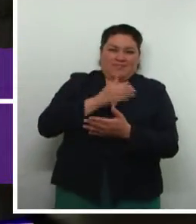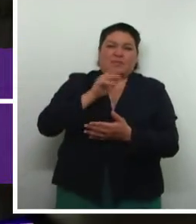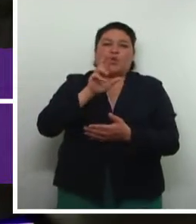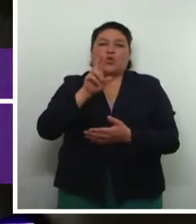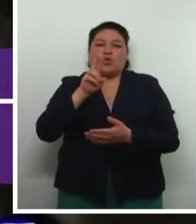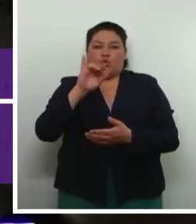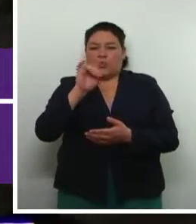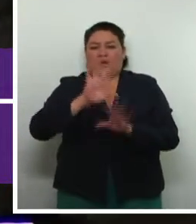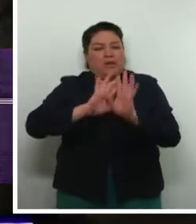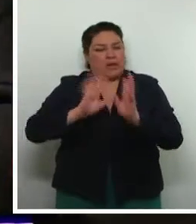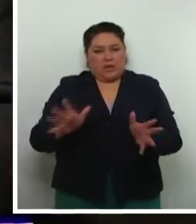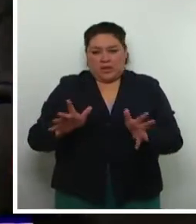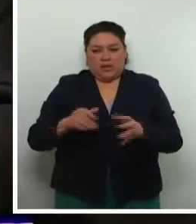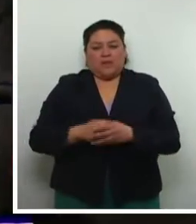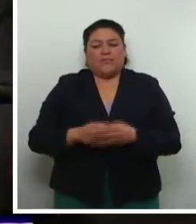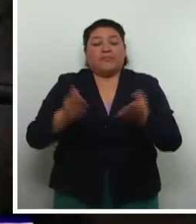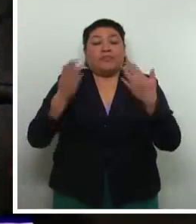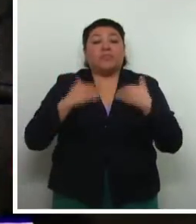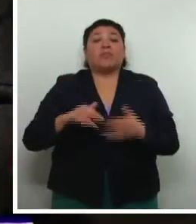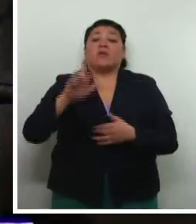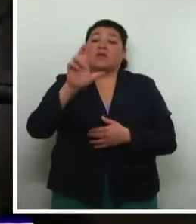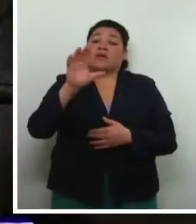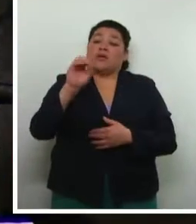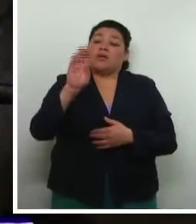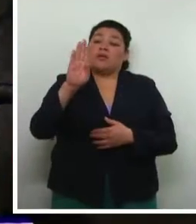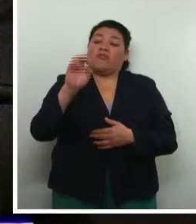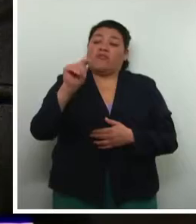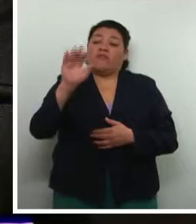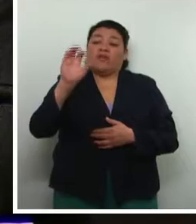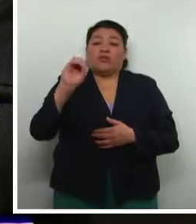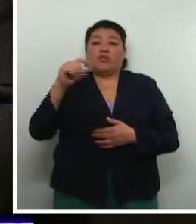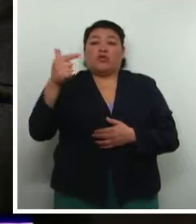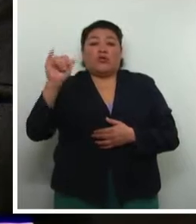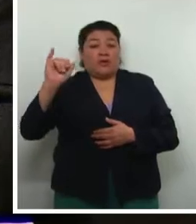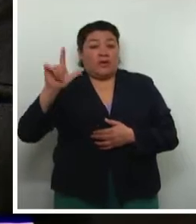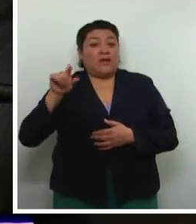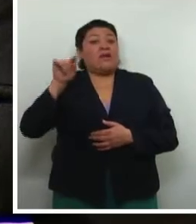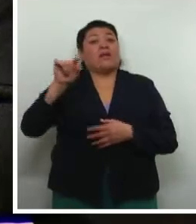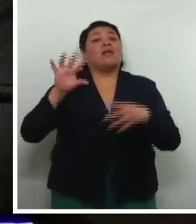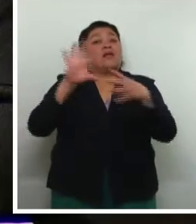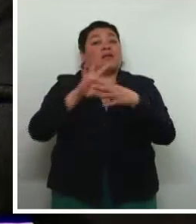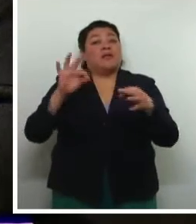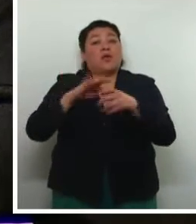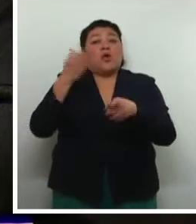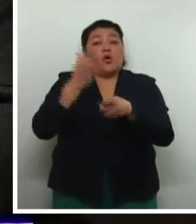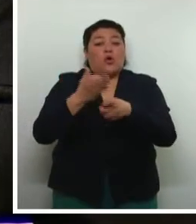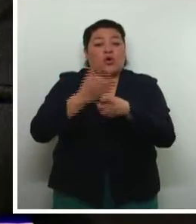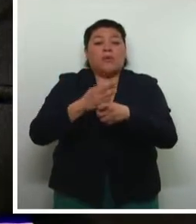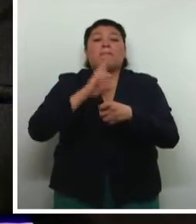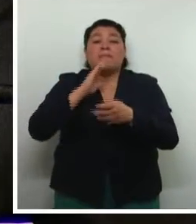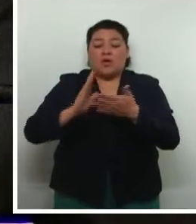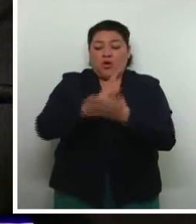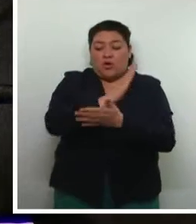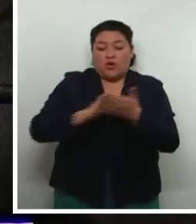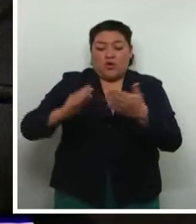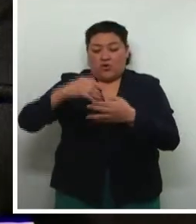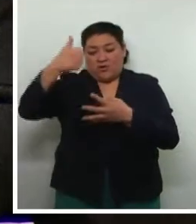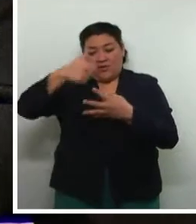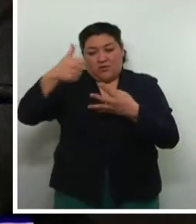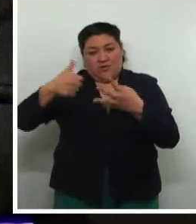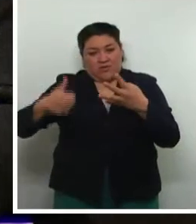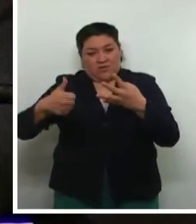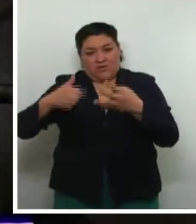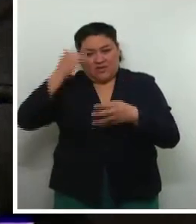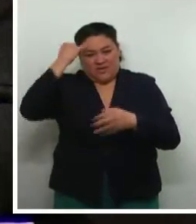Anchonto. El diputado Roberto Gil está solicitando que se voten por separados las 3